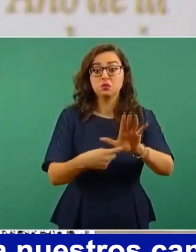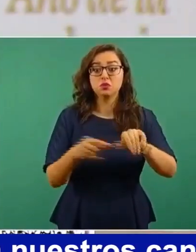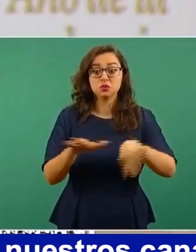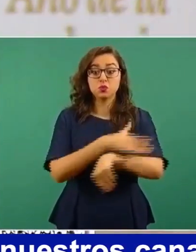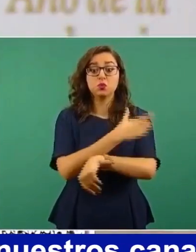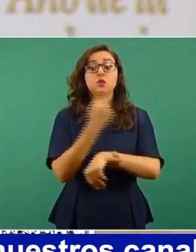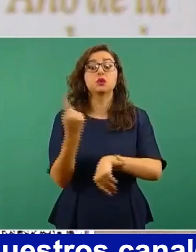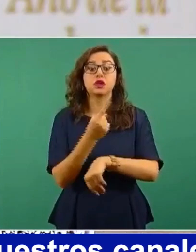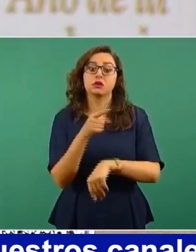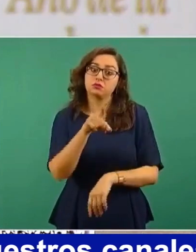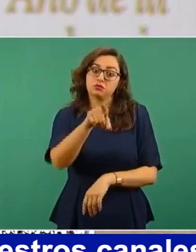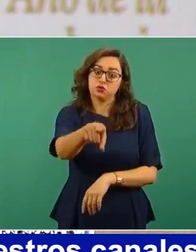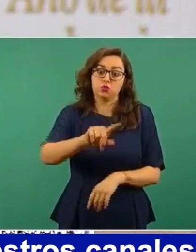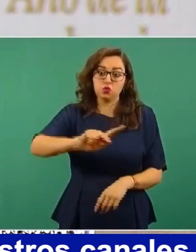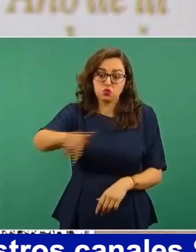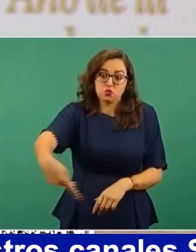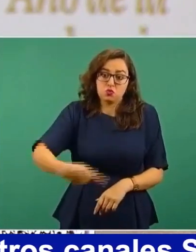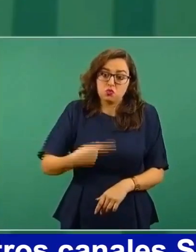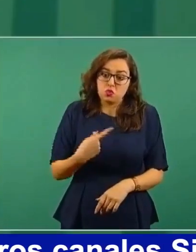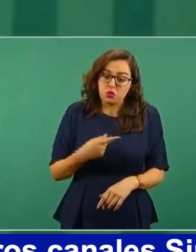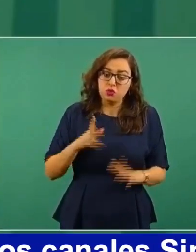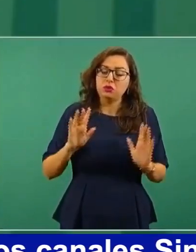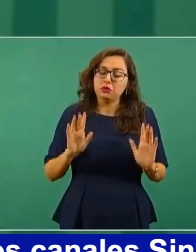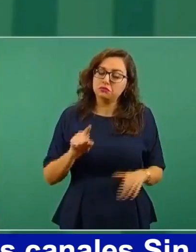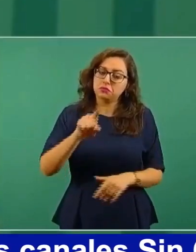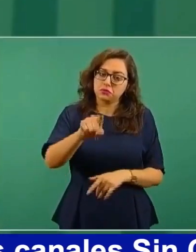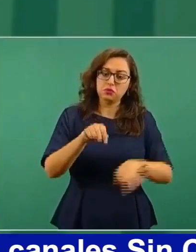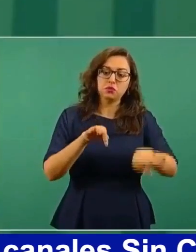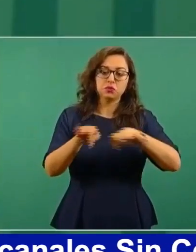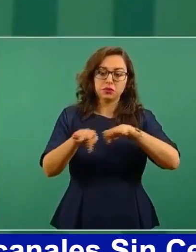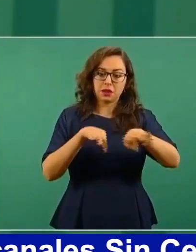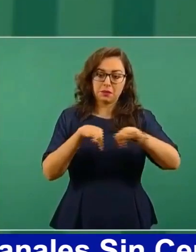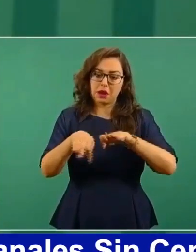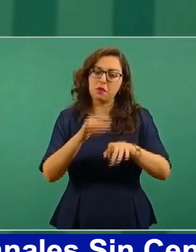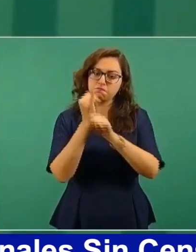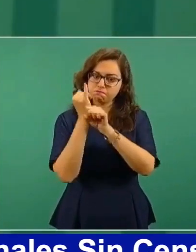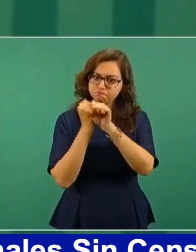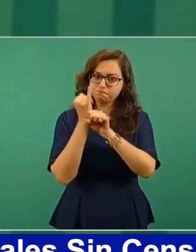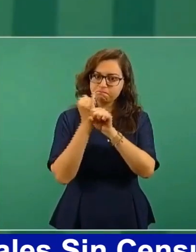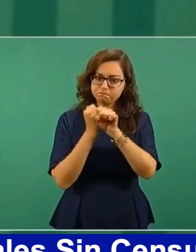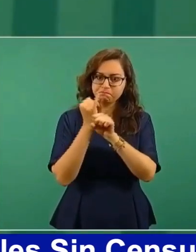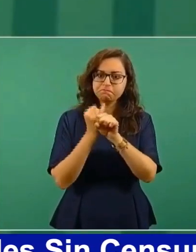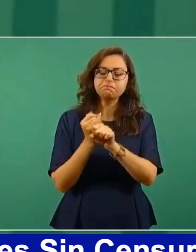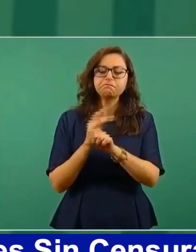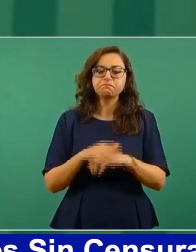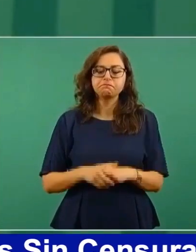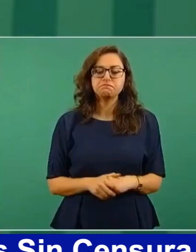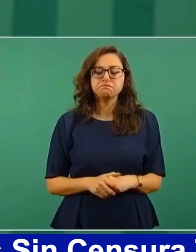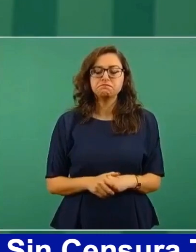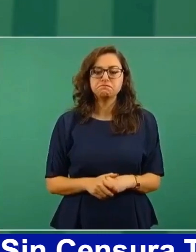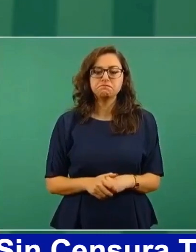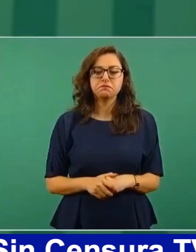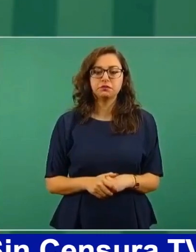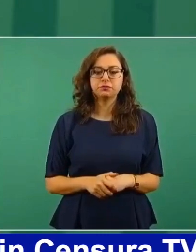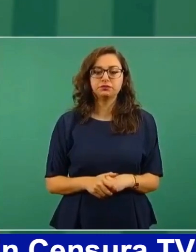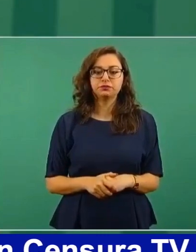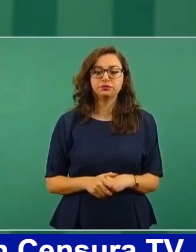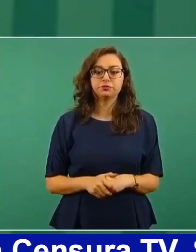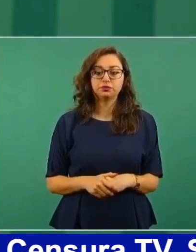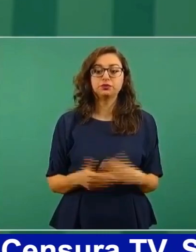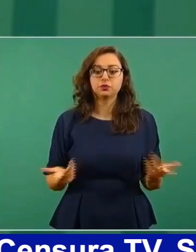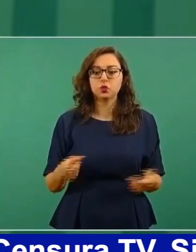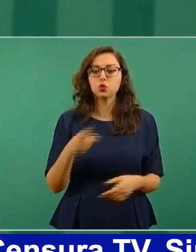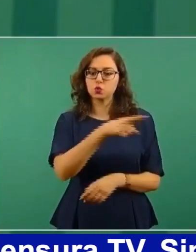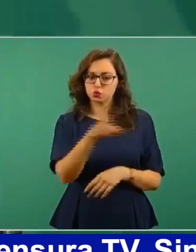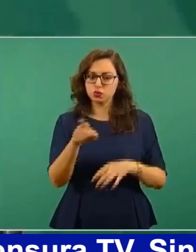porque ese es tu trabajo, la investigación periodística, que por cierto la han hecho siempre